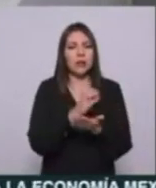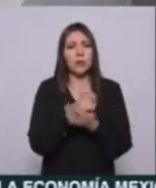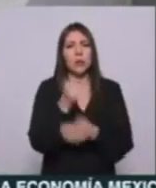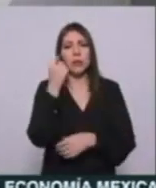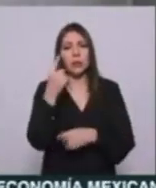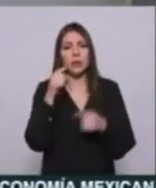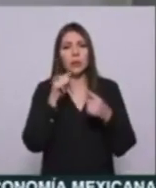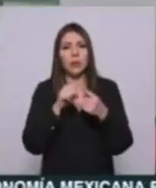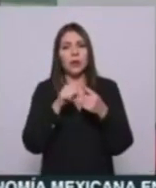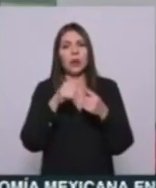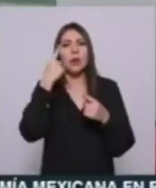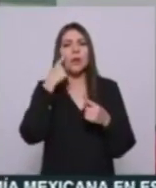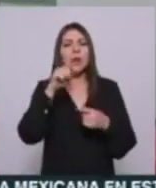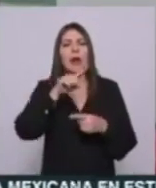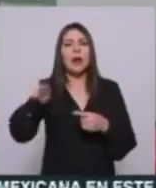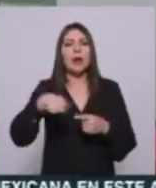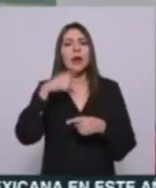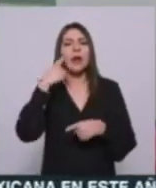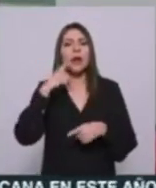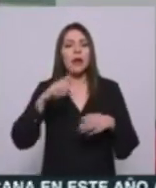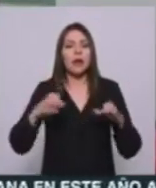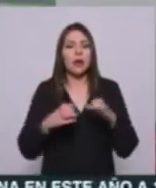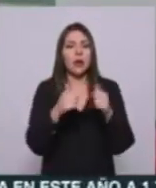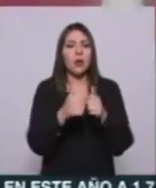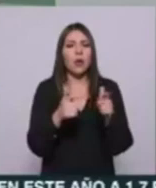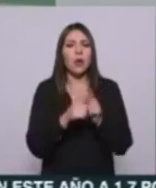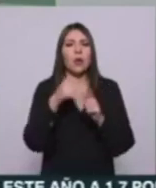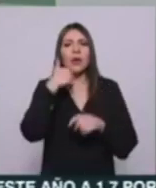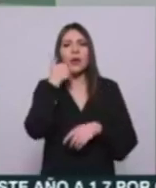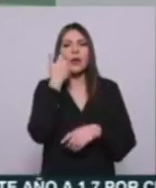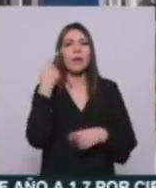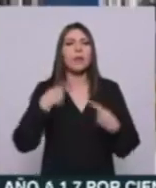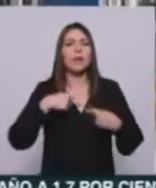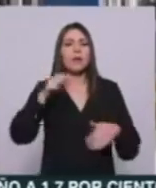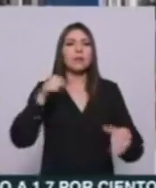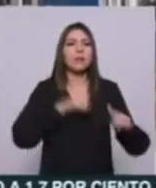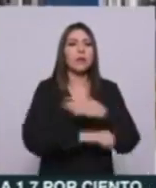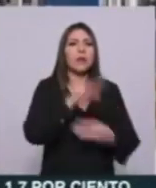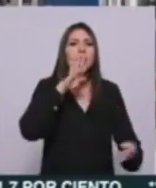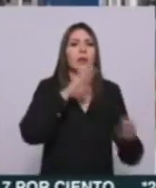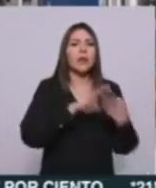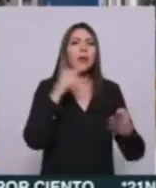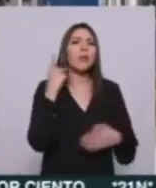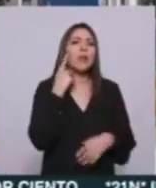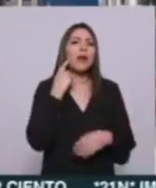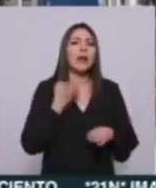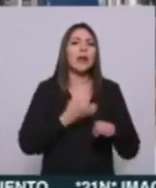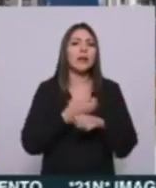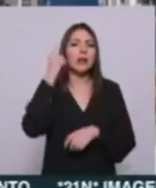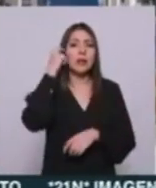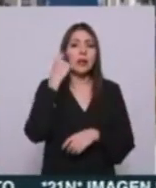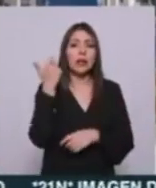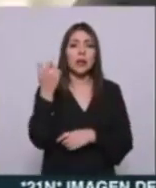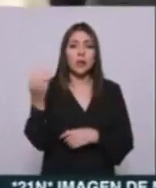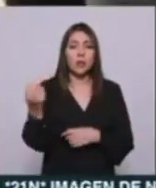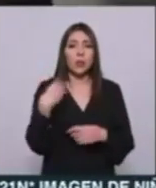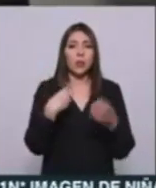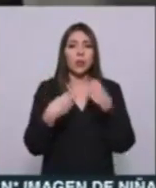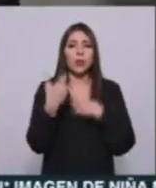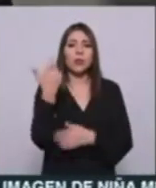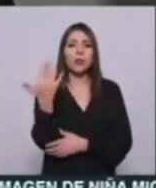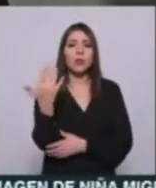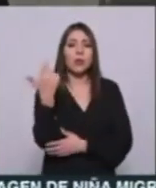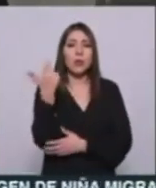por la Libertad de los Presos Políticos del Estado de Guerrero, quienes piden una cooperación de 50 pesos. El dinero se utiliza